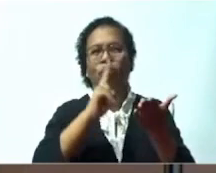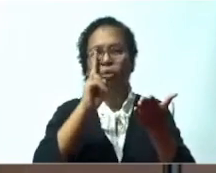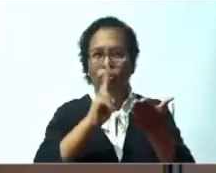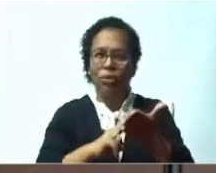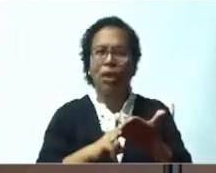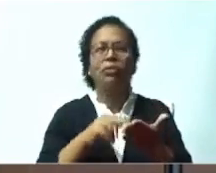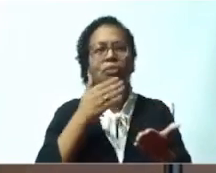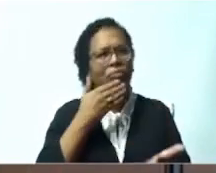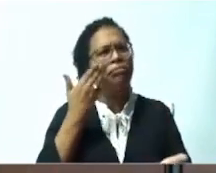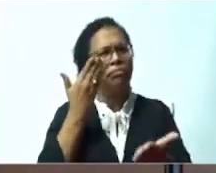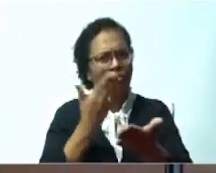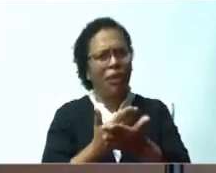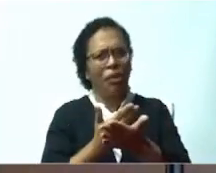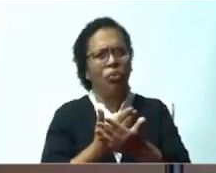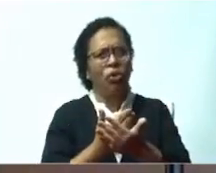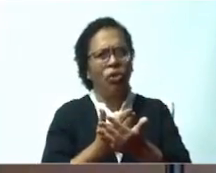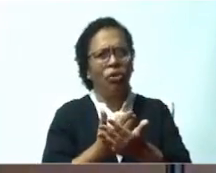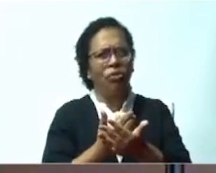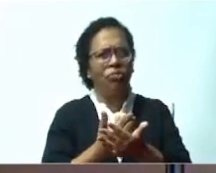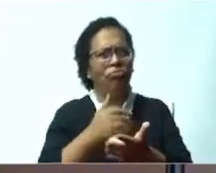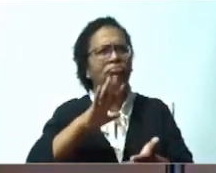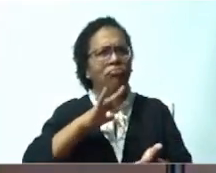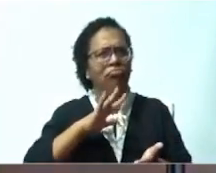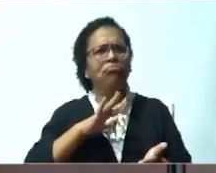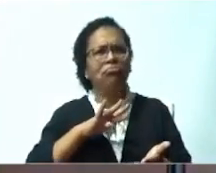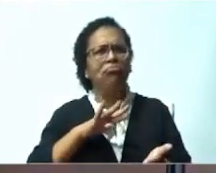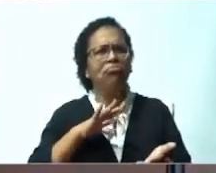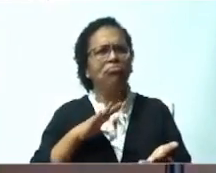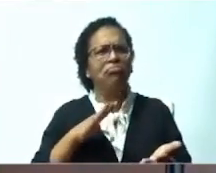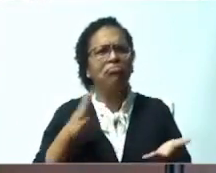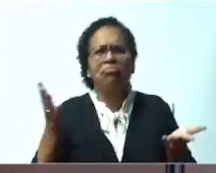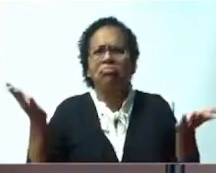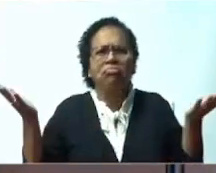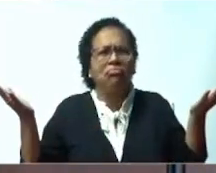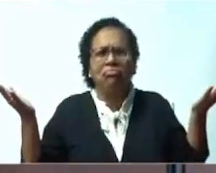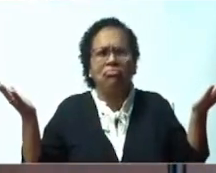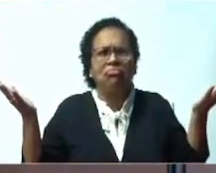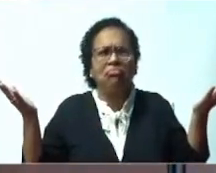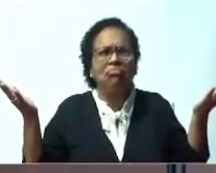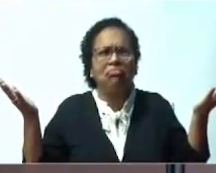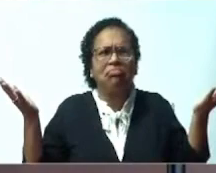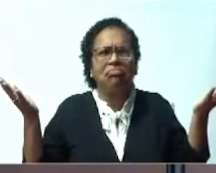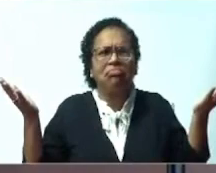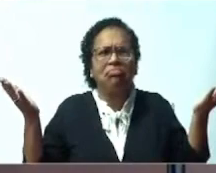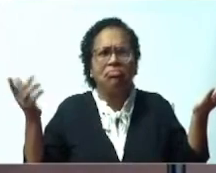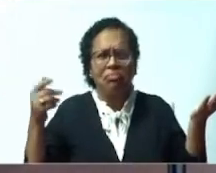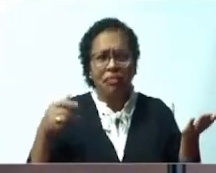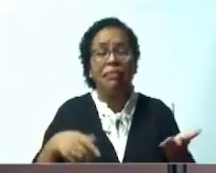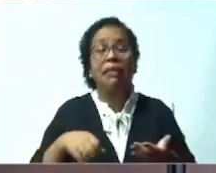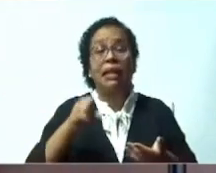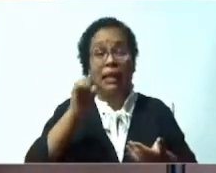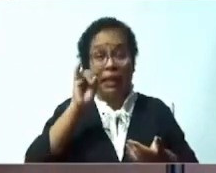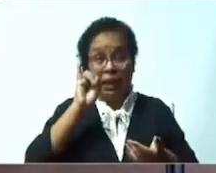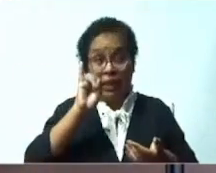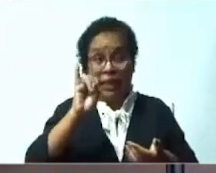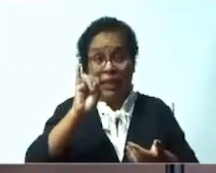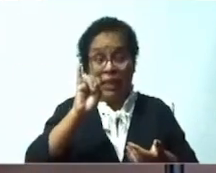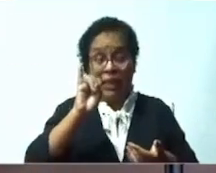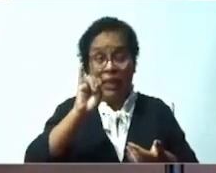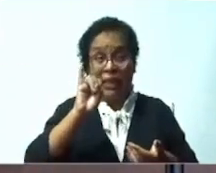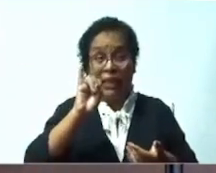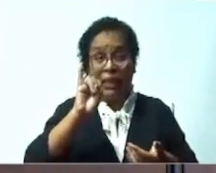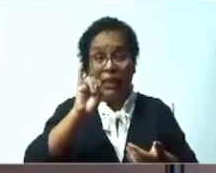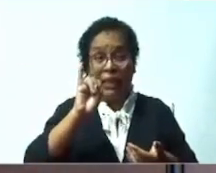y los beneficios que están ahí, señores, no está exento de impuestos sobre la renta. Es mentira lo que